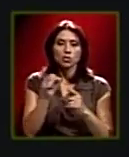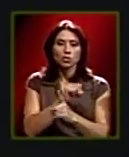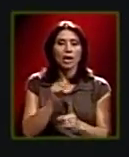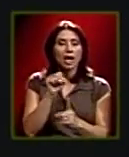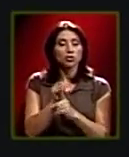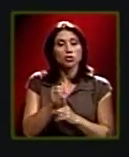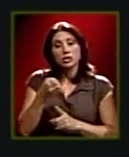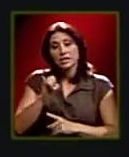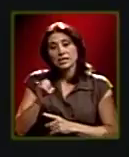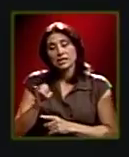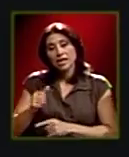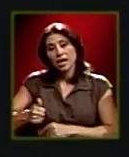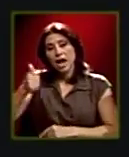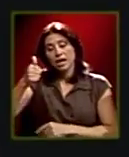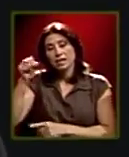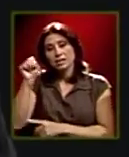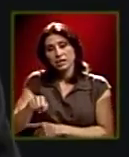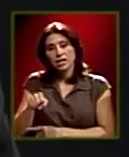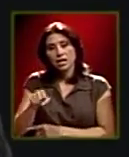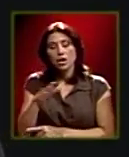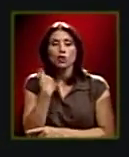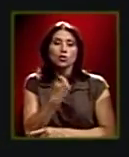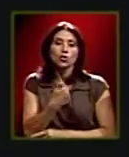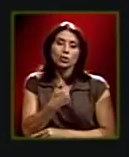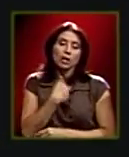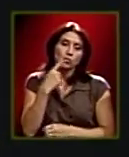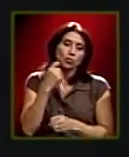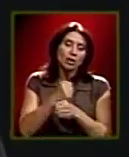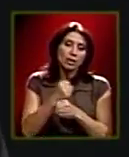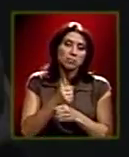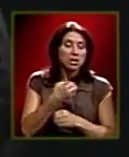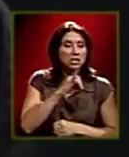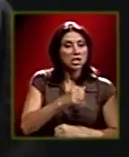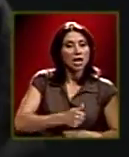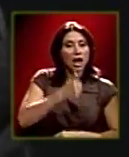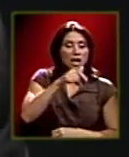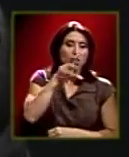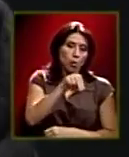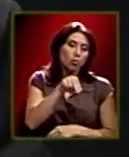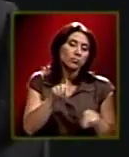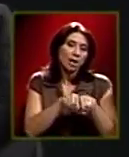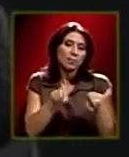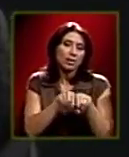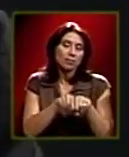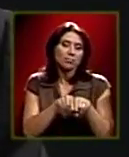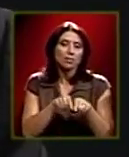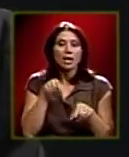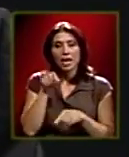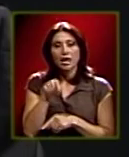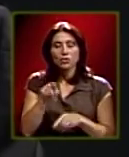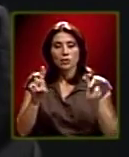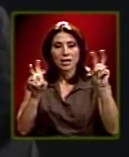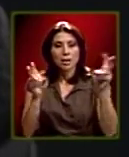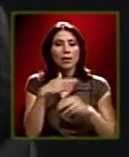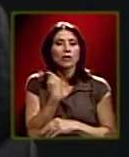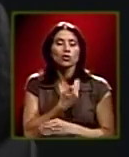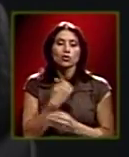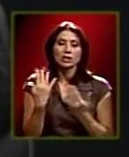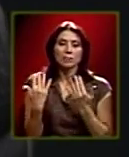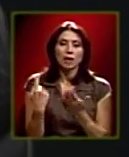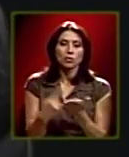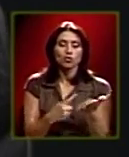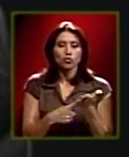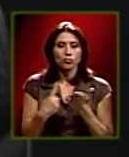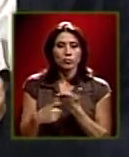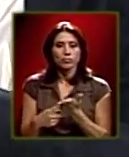si gana el sí, tendremos pues, una tarea que hacer, y si gana el no también, y eso es el tema que esperamos que se discuta. Yo no